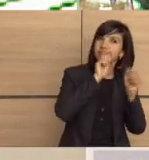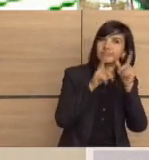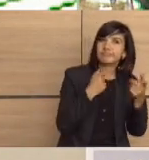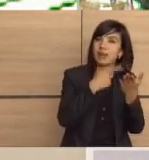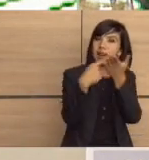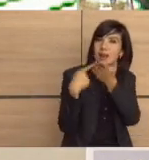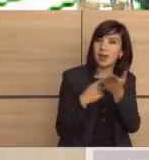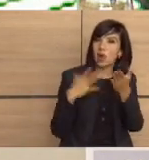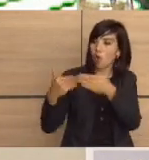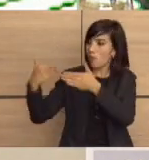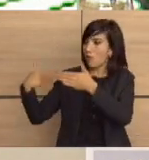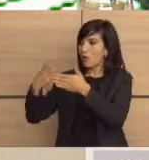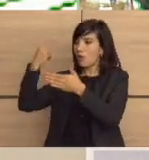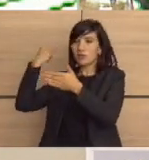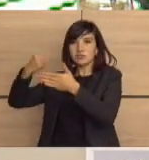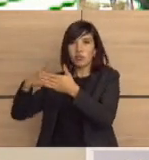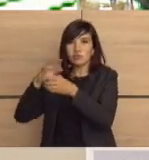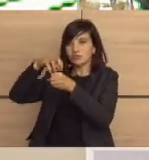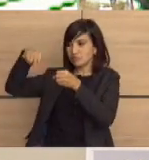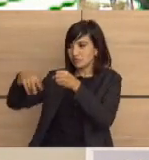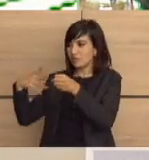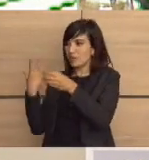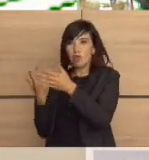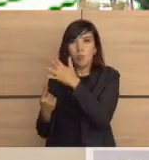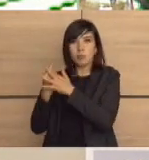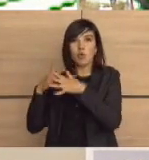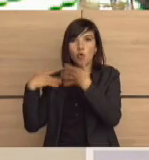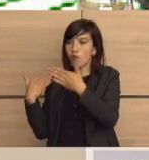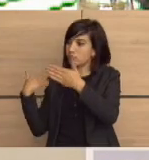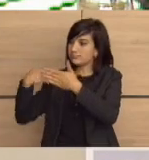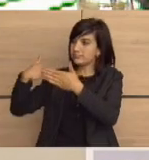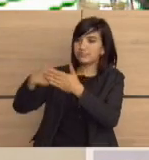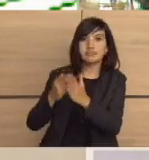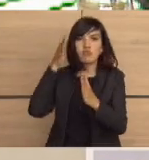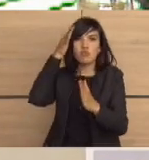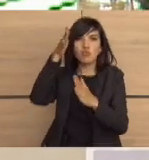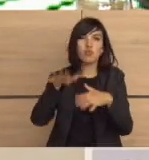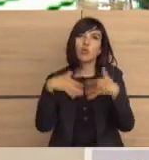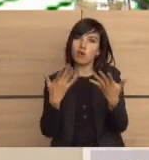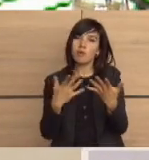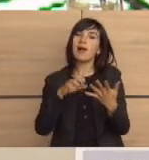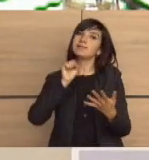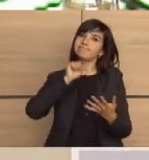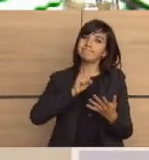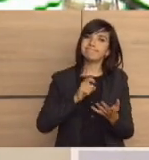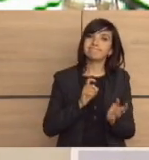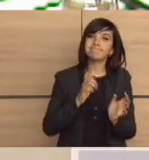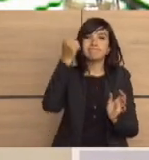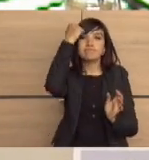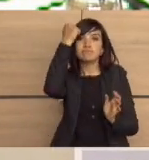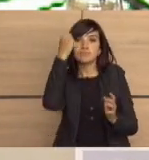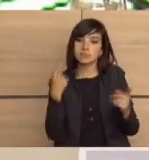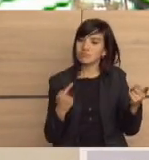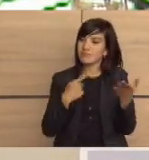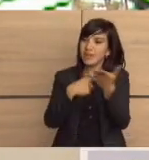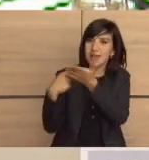existir en el futuro? Eso significa generar esas destrezas y tener los conocimientos necesarios para entender